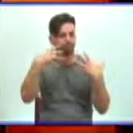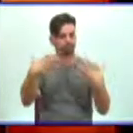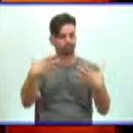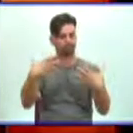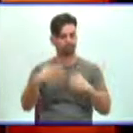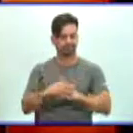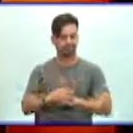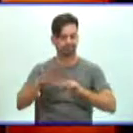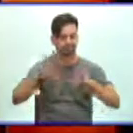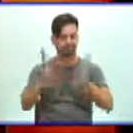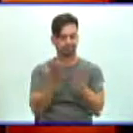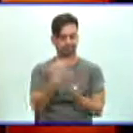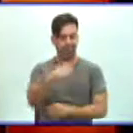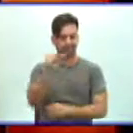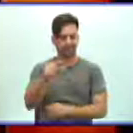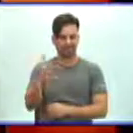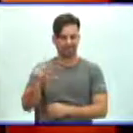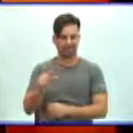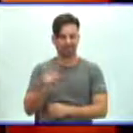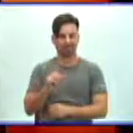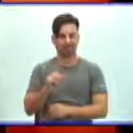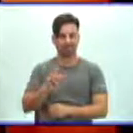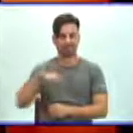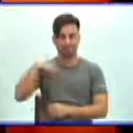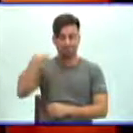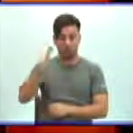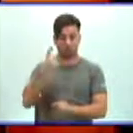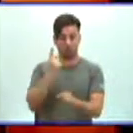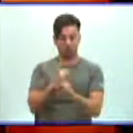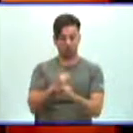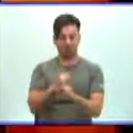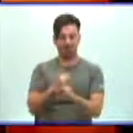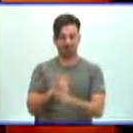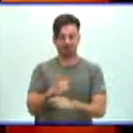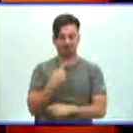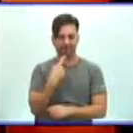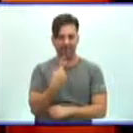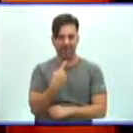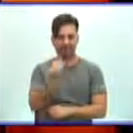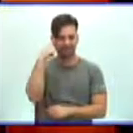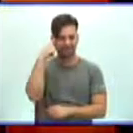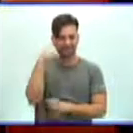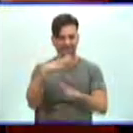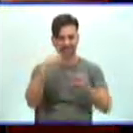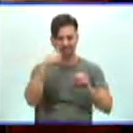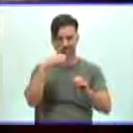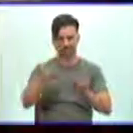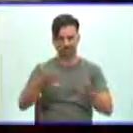humanos. Sin más, los espero en un próximo encuentro para seguir hablando de ciencias naturales.